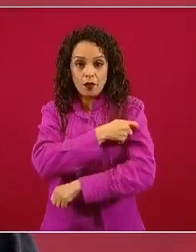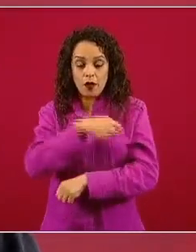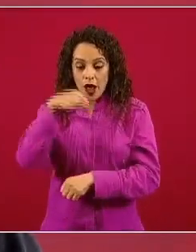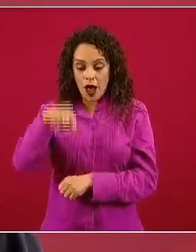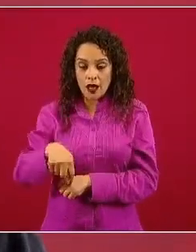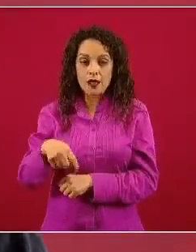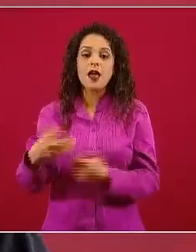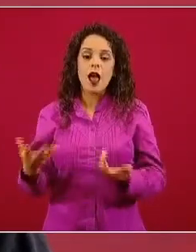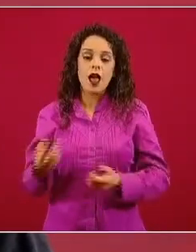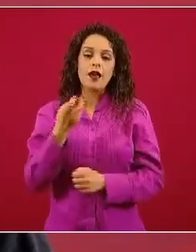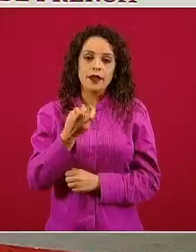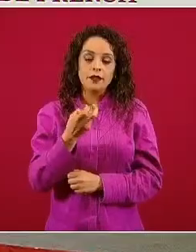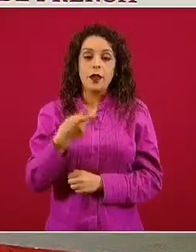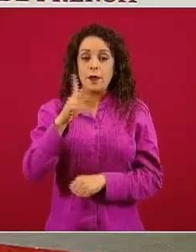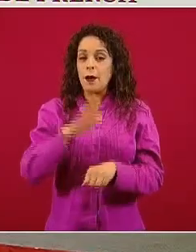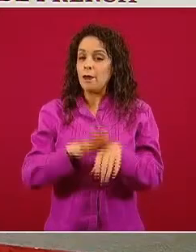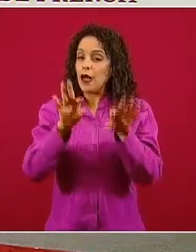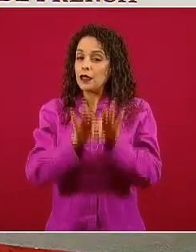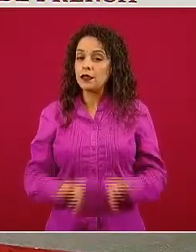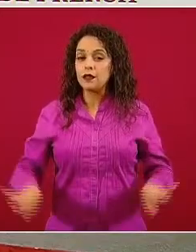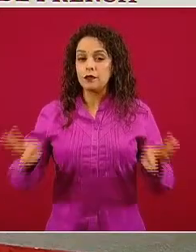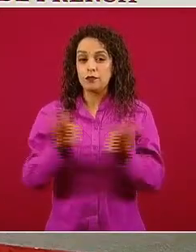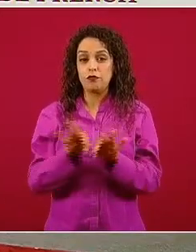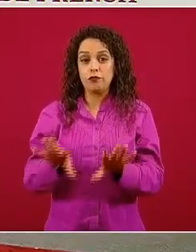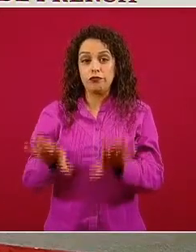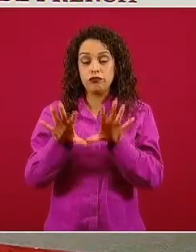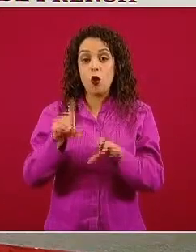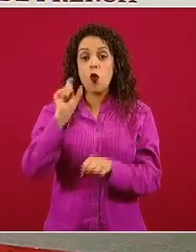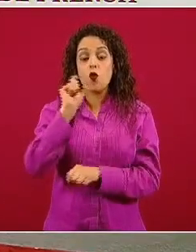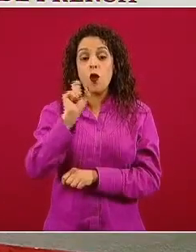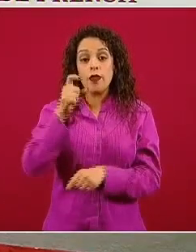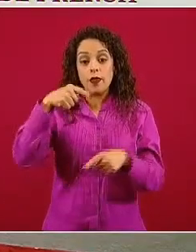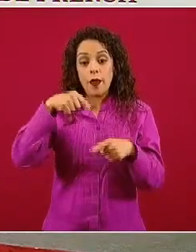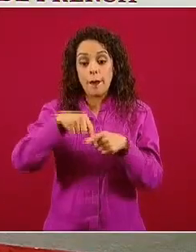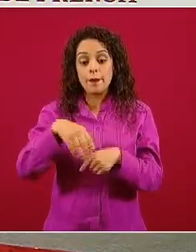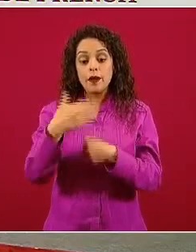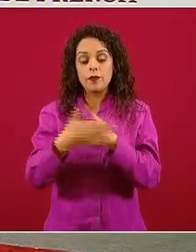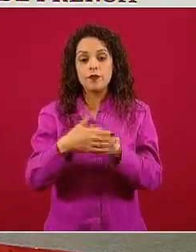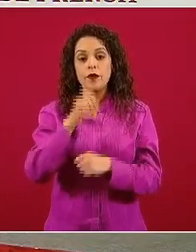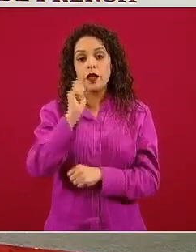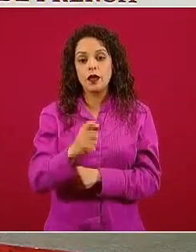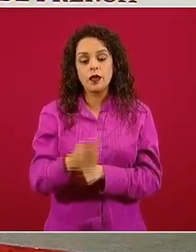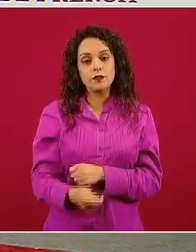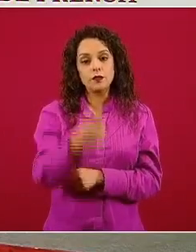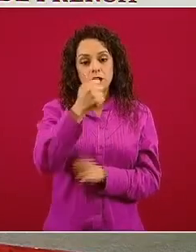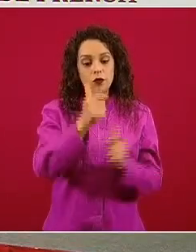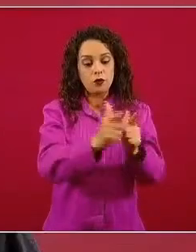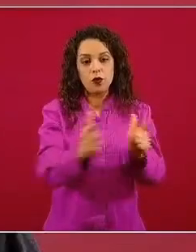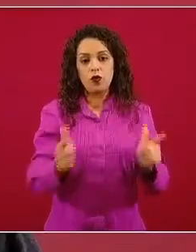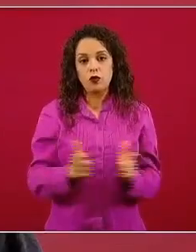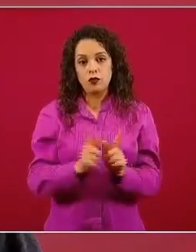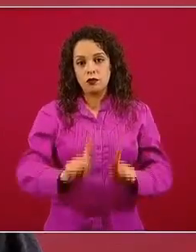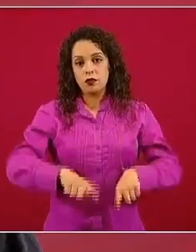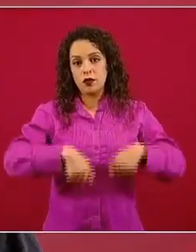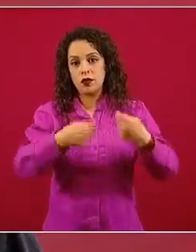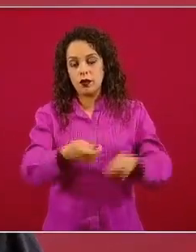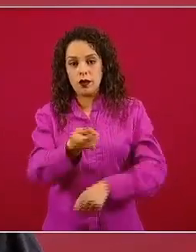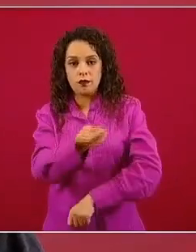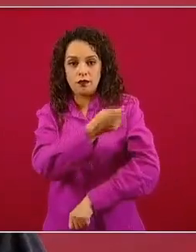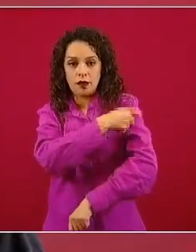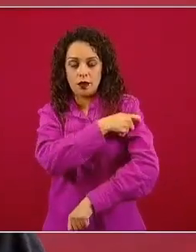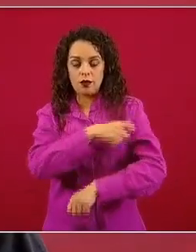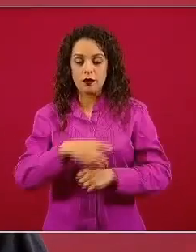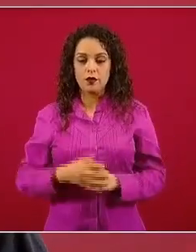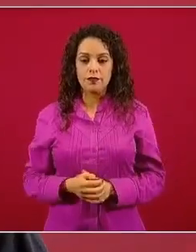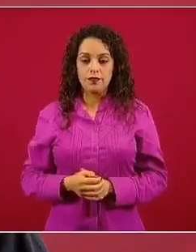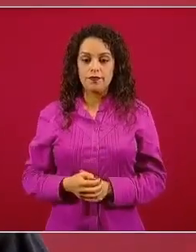importante y relevante cuando estemos a punto de iniciar con los primeros grupos que en su momento se vayan a definir. Entonces